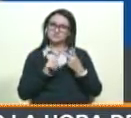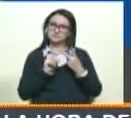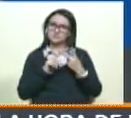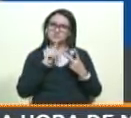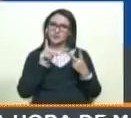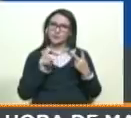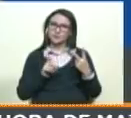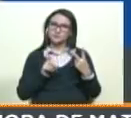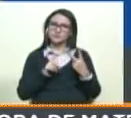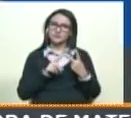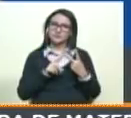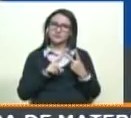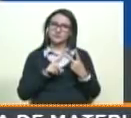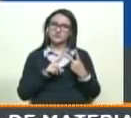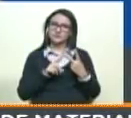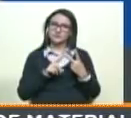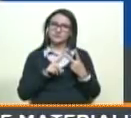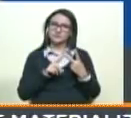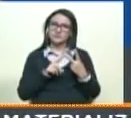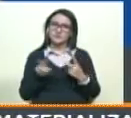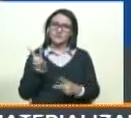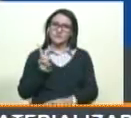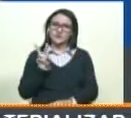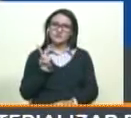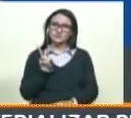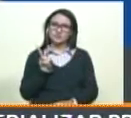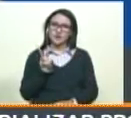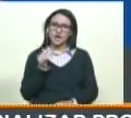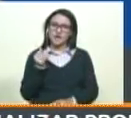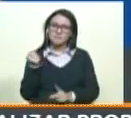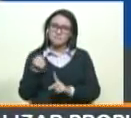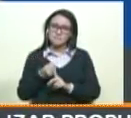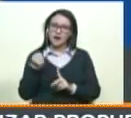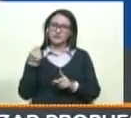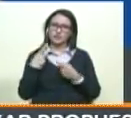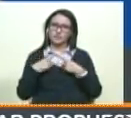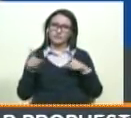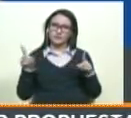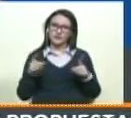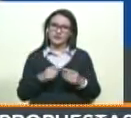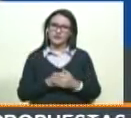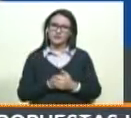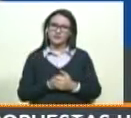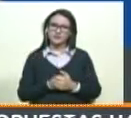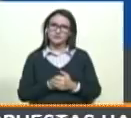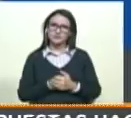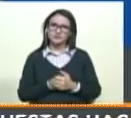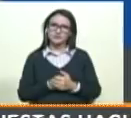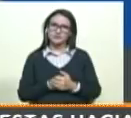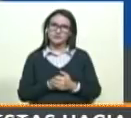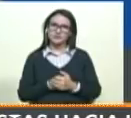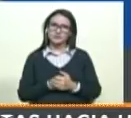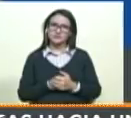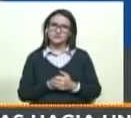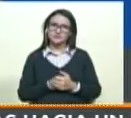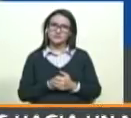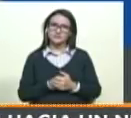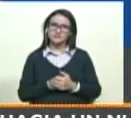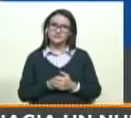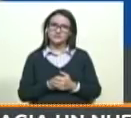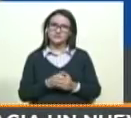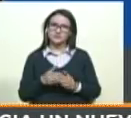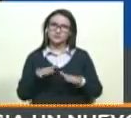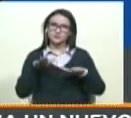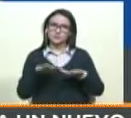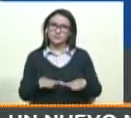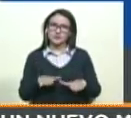pregunta. Para Venezuela hay un impacto diferente el hecho de que sea suspendida al